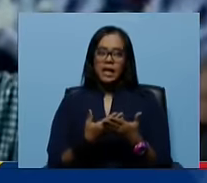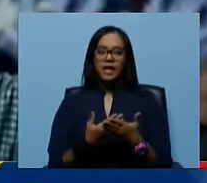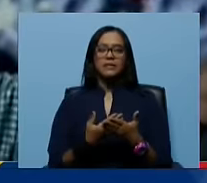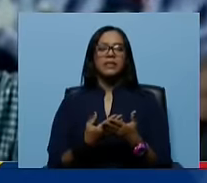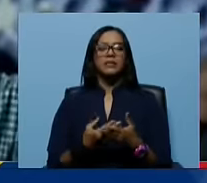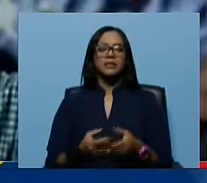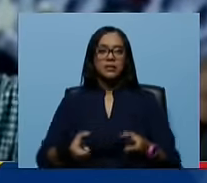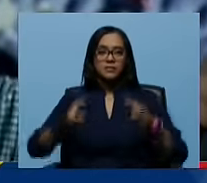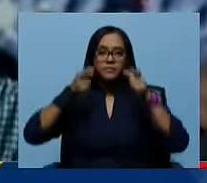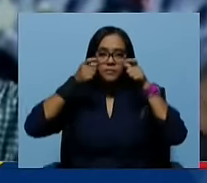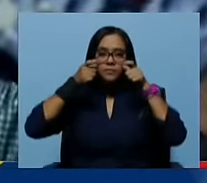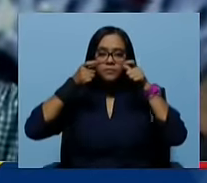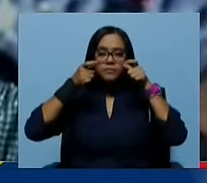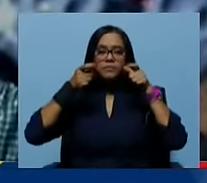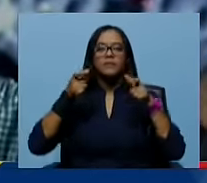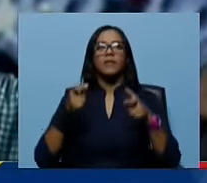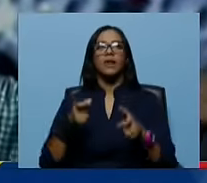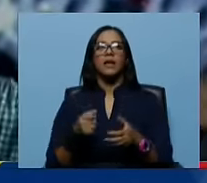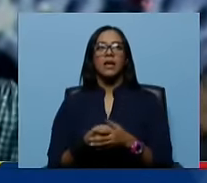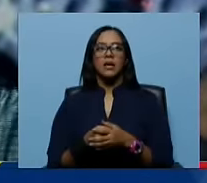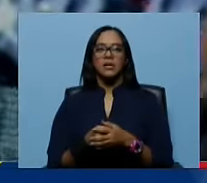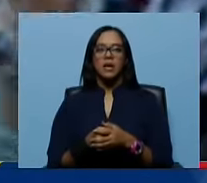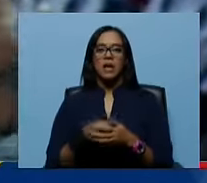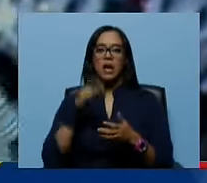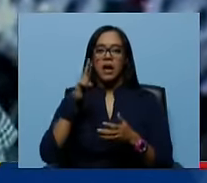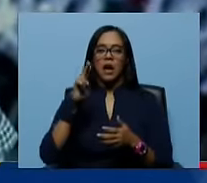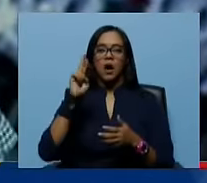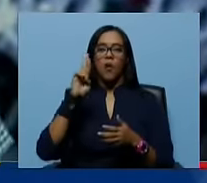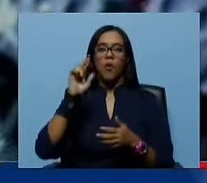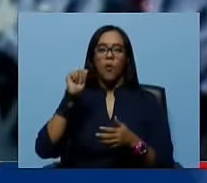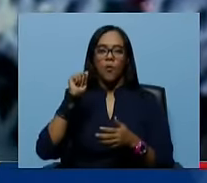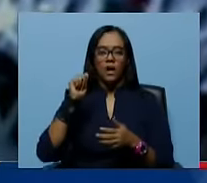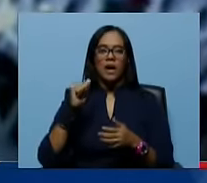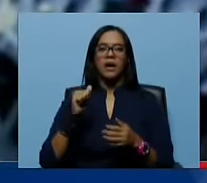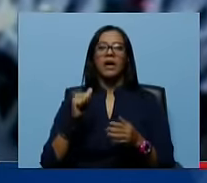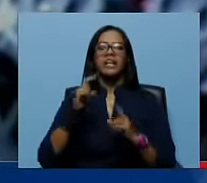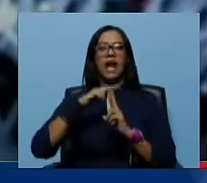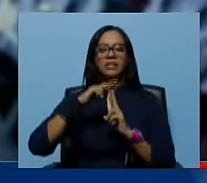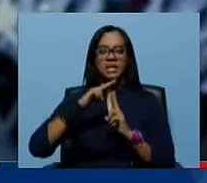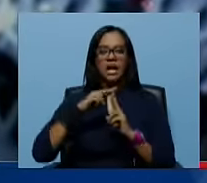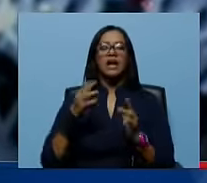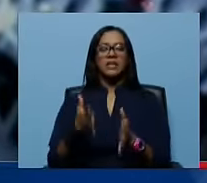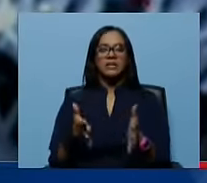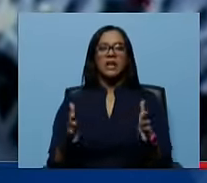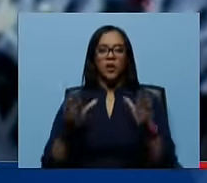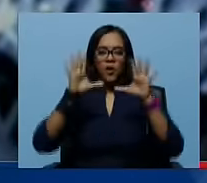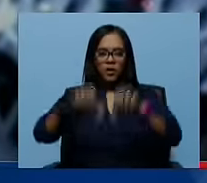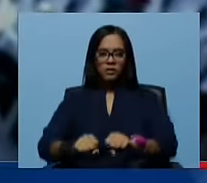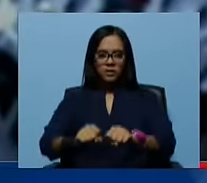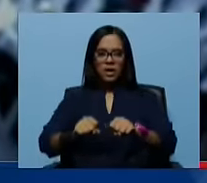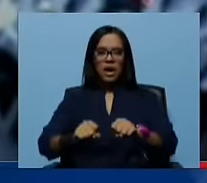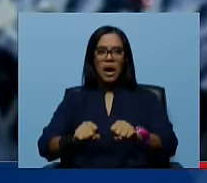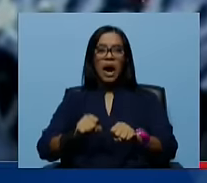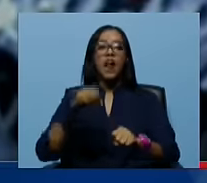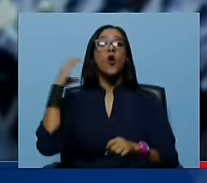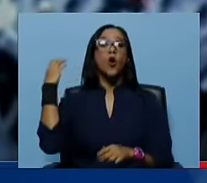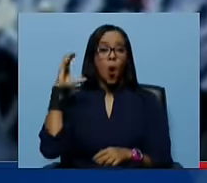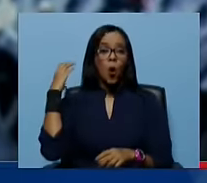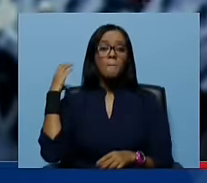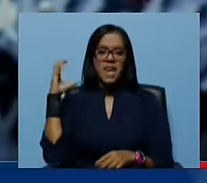patrullaje de las URRA, en San Antonio del Táchira se logró capturar a los